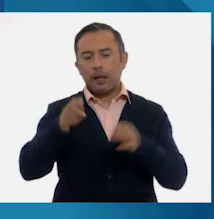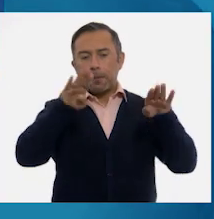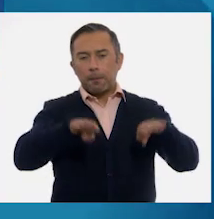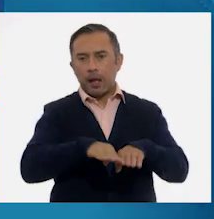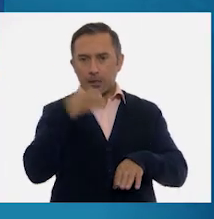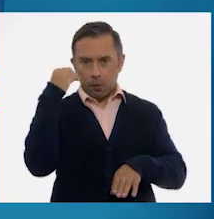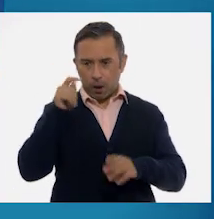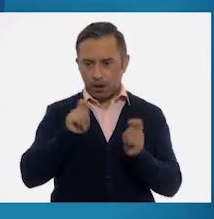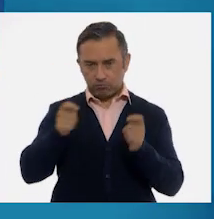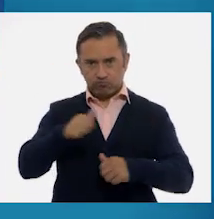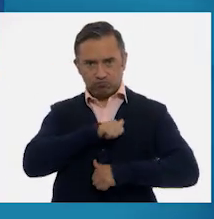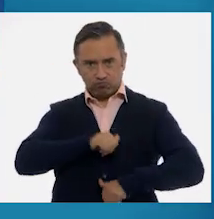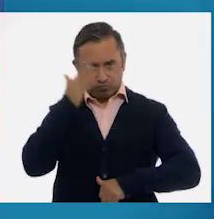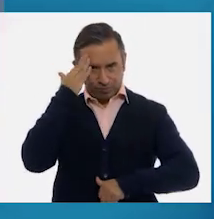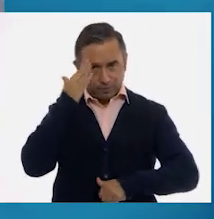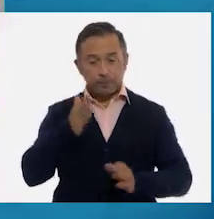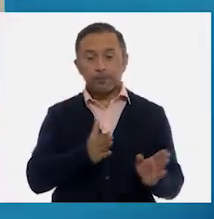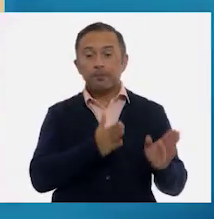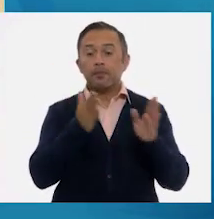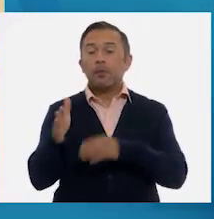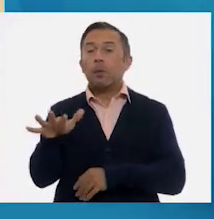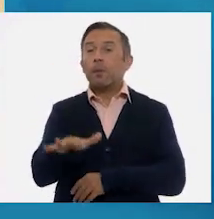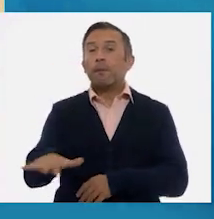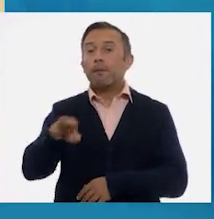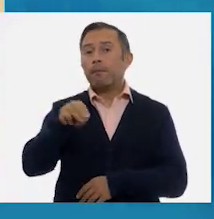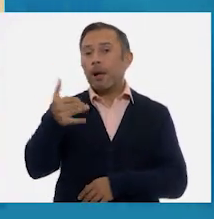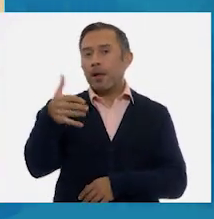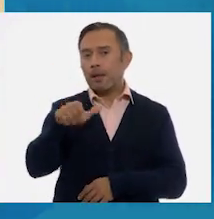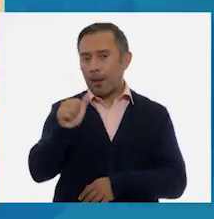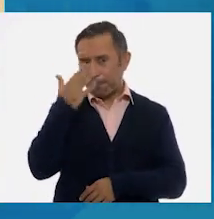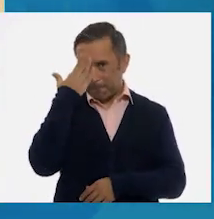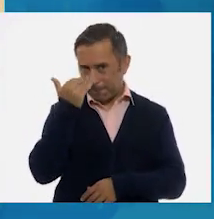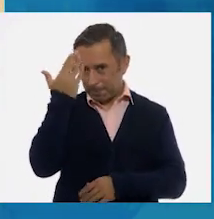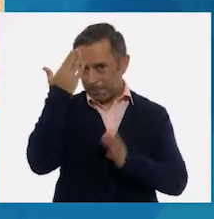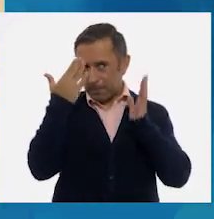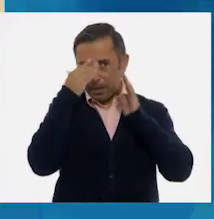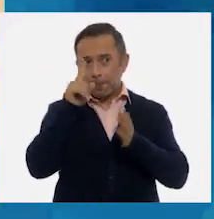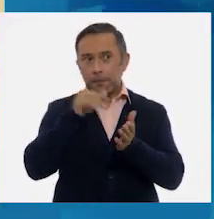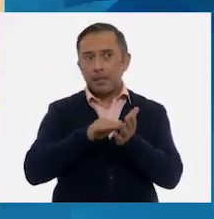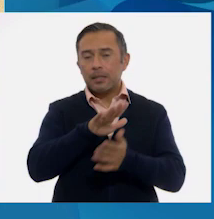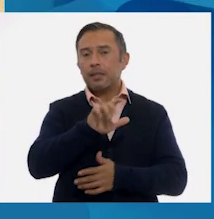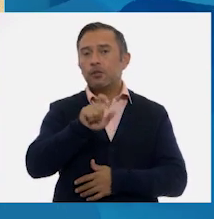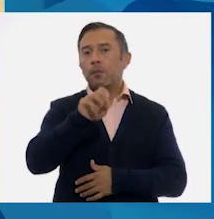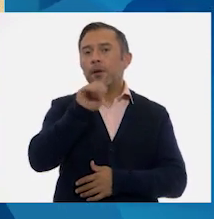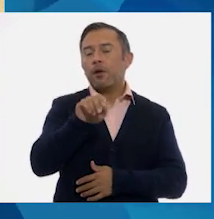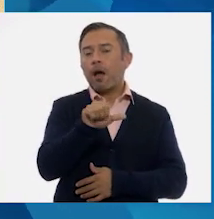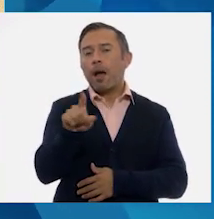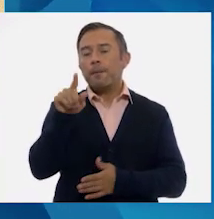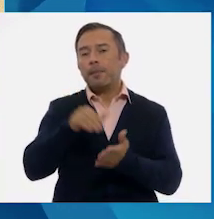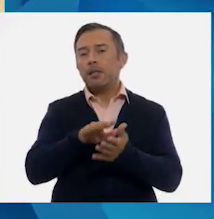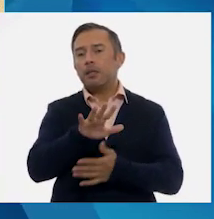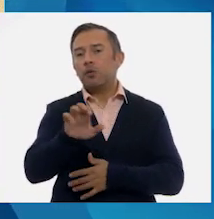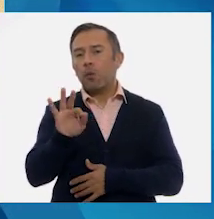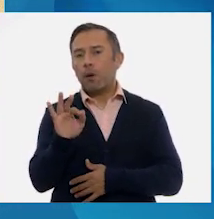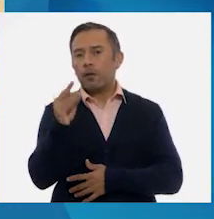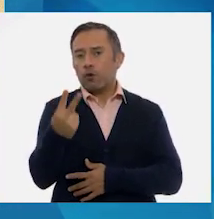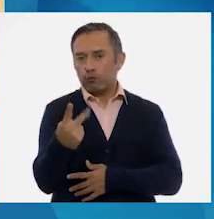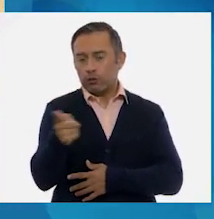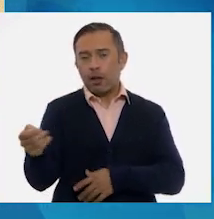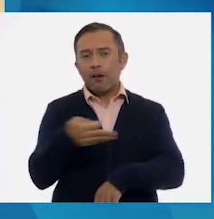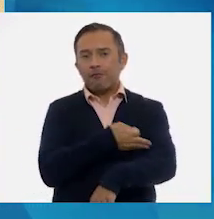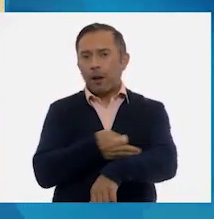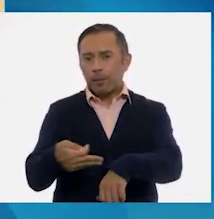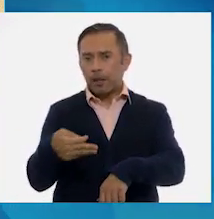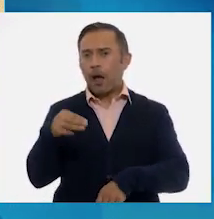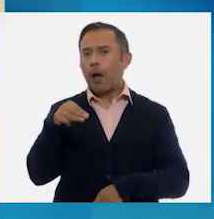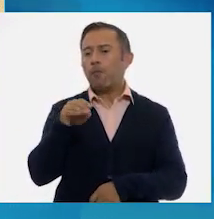Maya. De 1529 a 1542, la familia Montejo encabezó la conquista